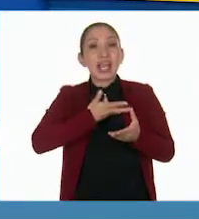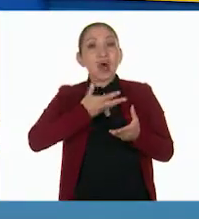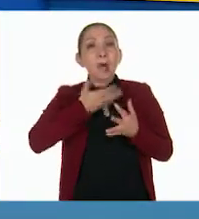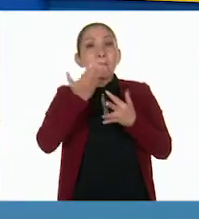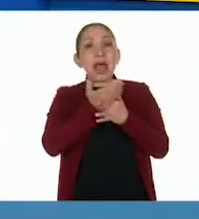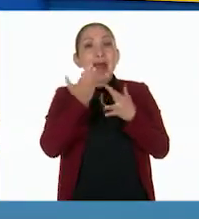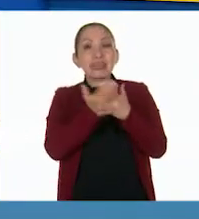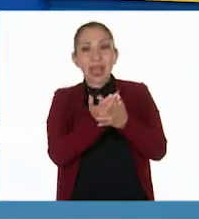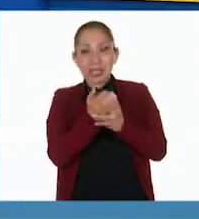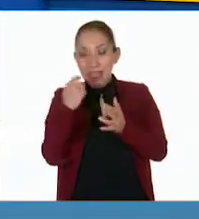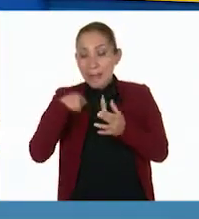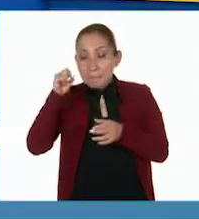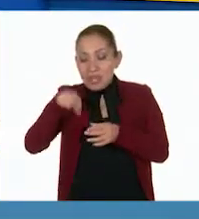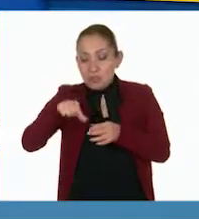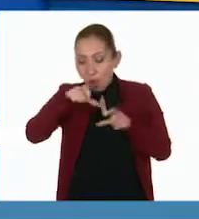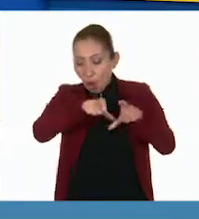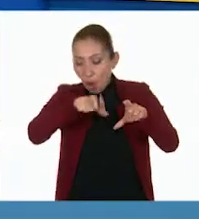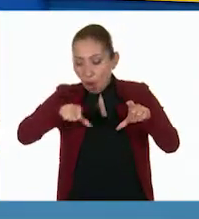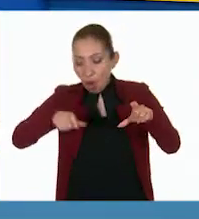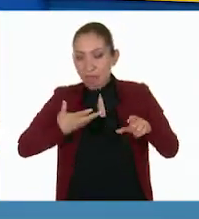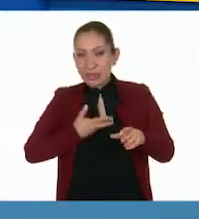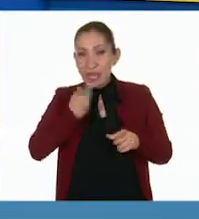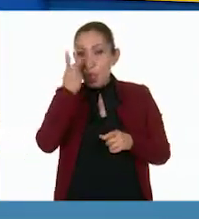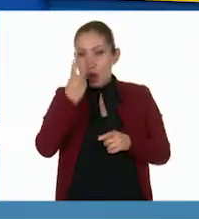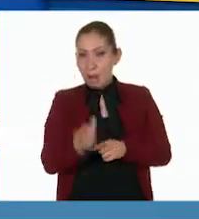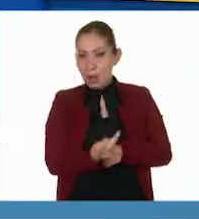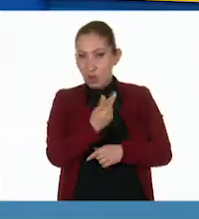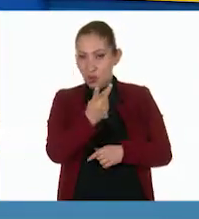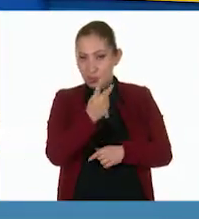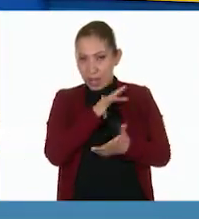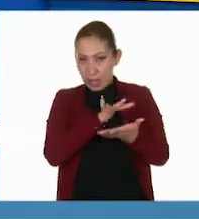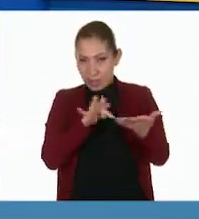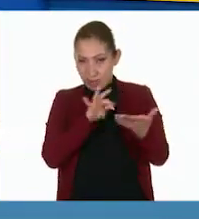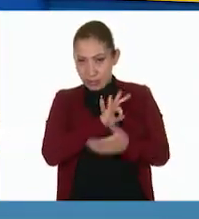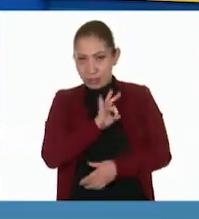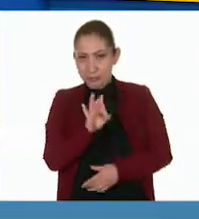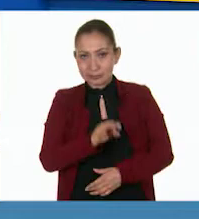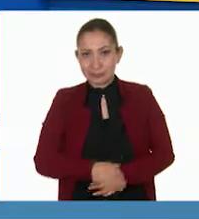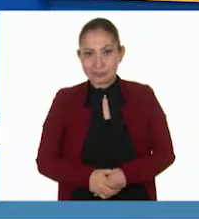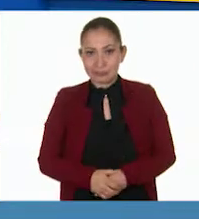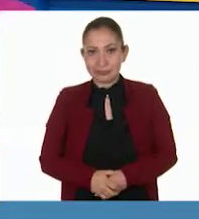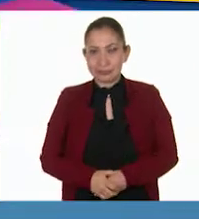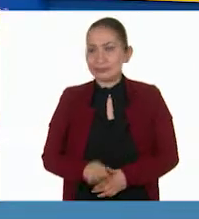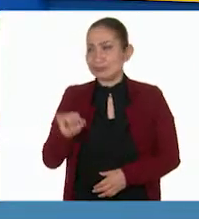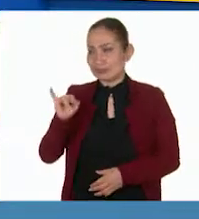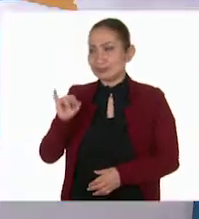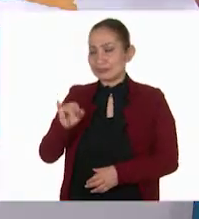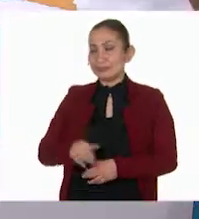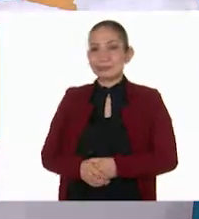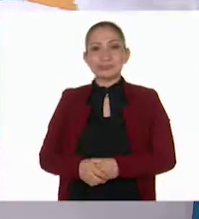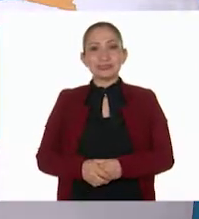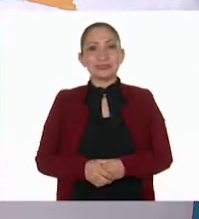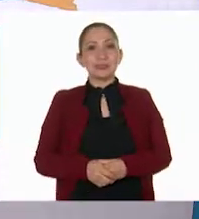nuestro rompecabezas y tienen escrita una pregunta. ¿Me ayudas a leerla? Claro que sí.